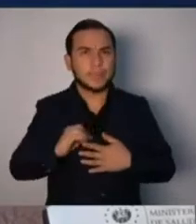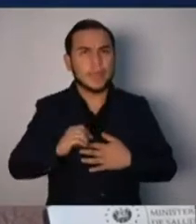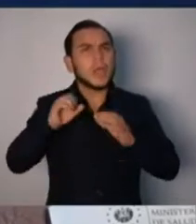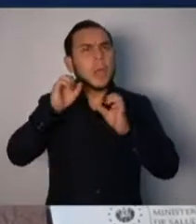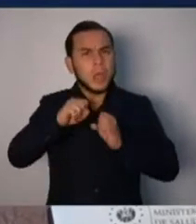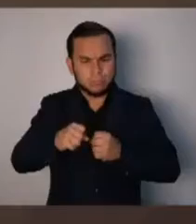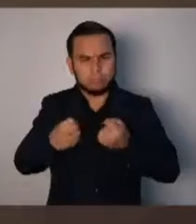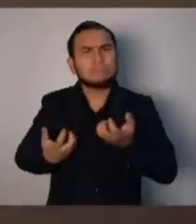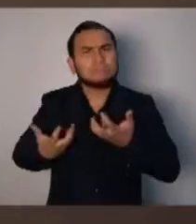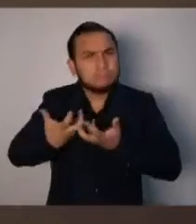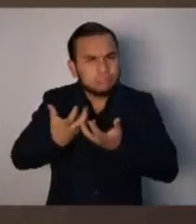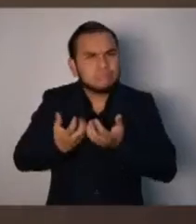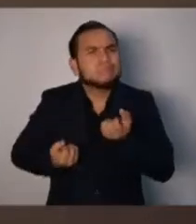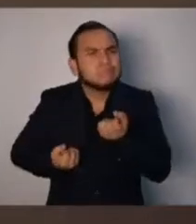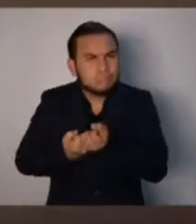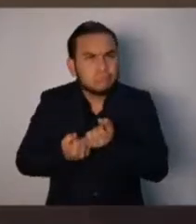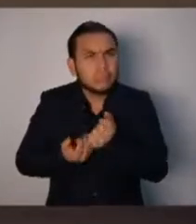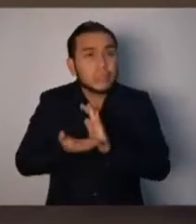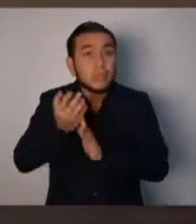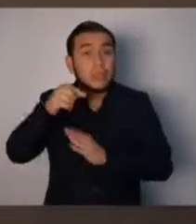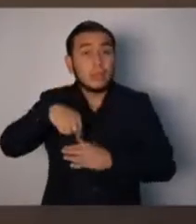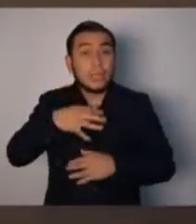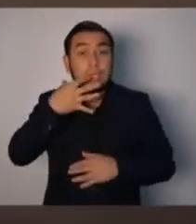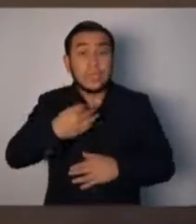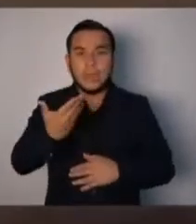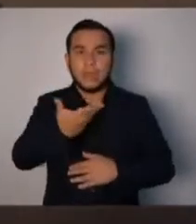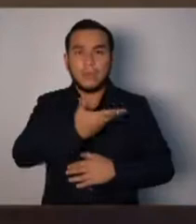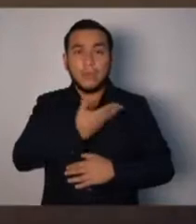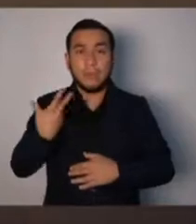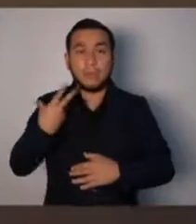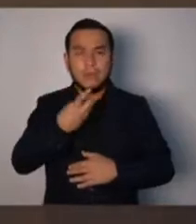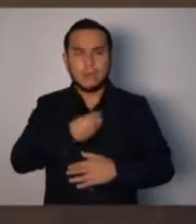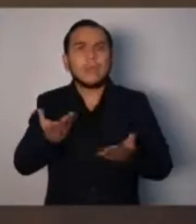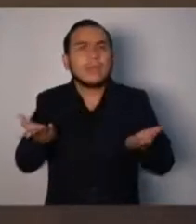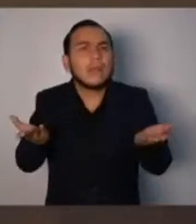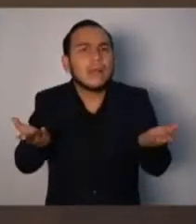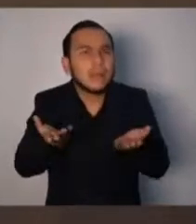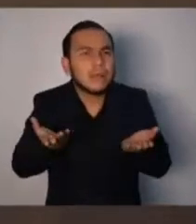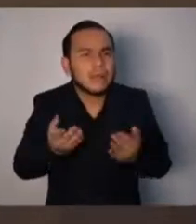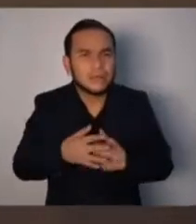compañeros y ahora nos culpan a nosotros porque nosotros no lo hacemos